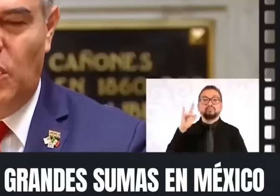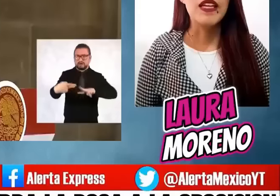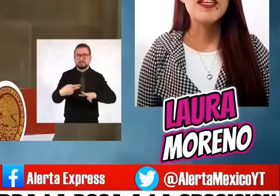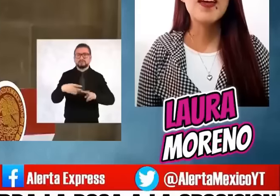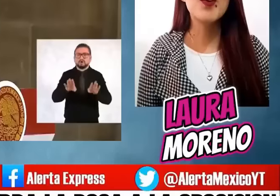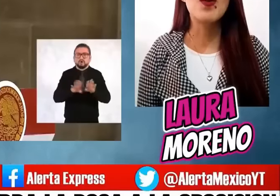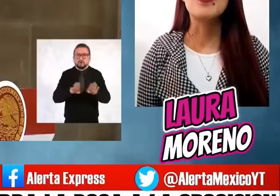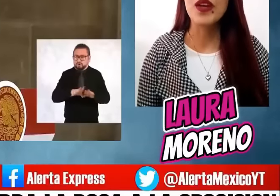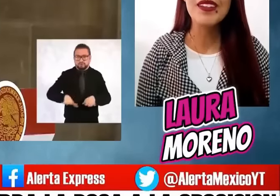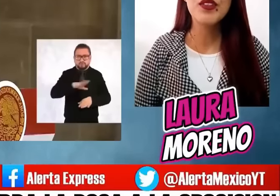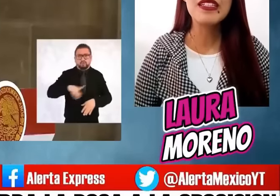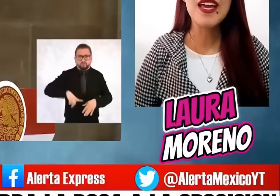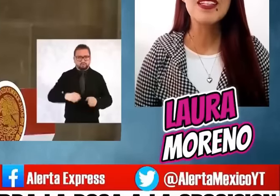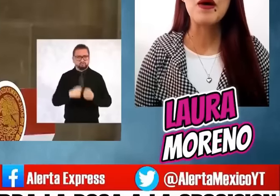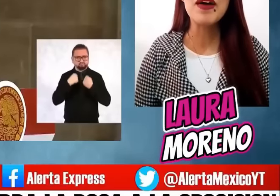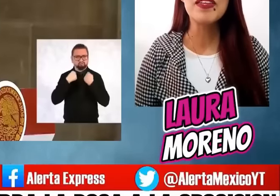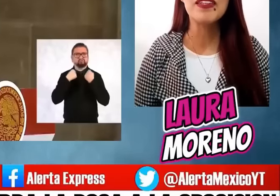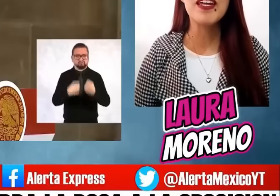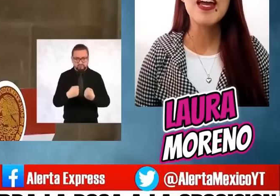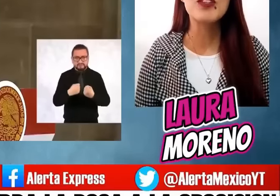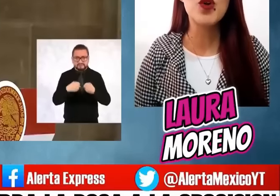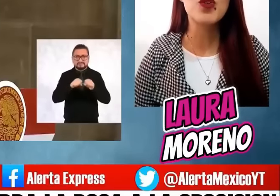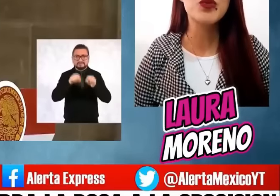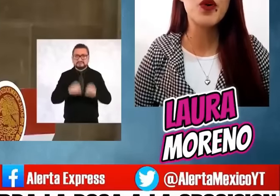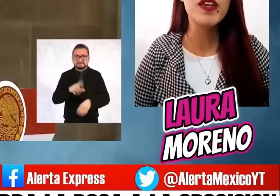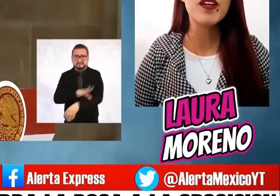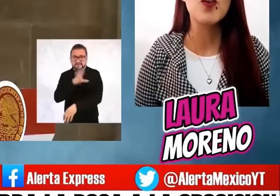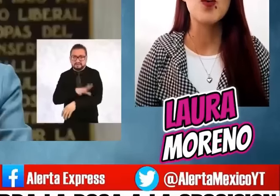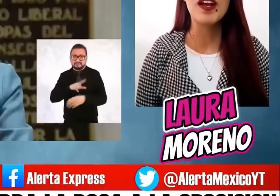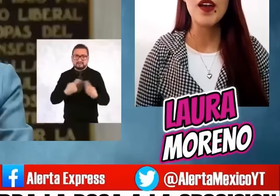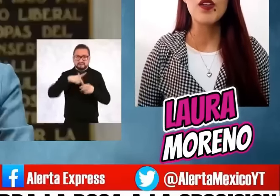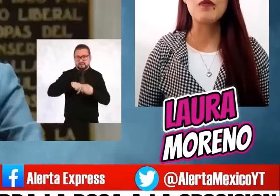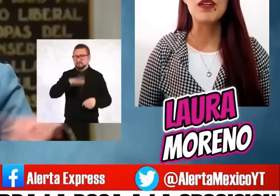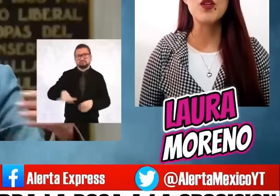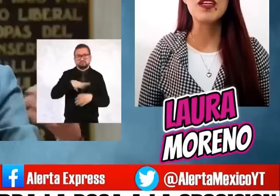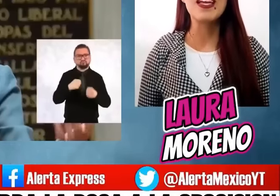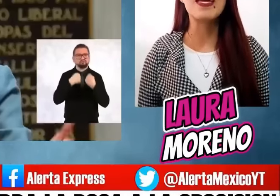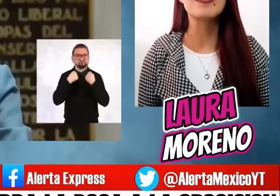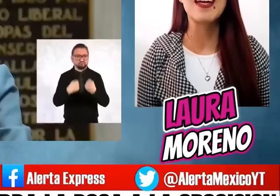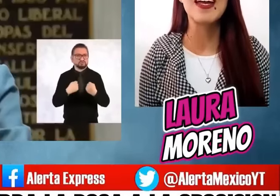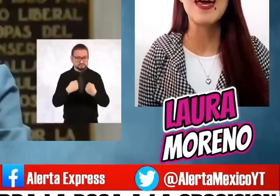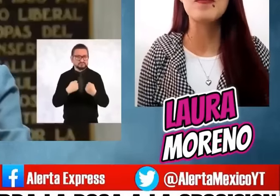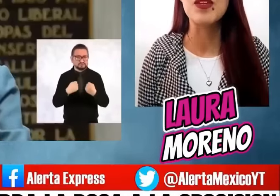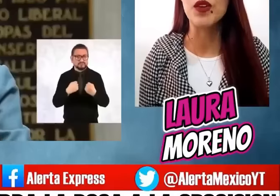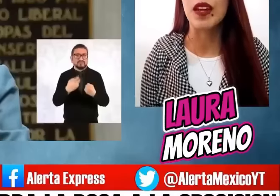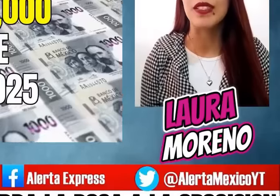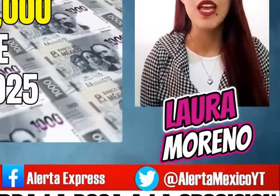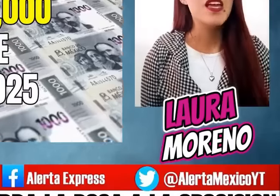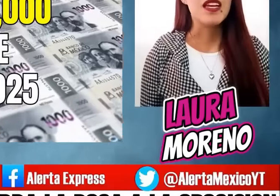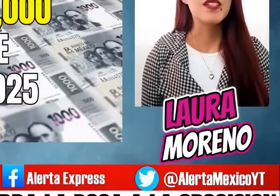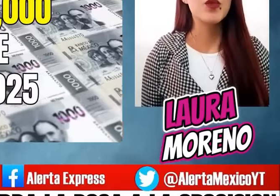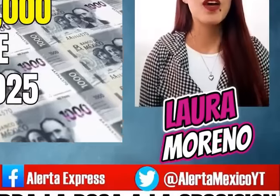número. Y siguiendo con las buenas noticias, la mandataria y todo su gobierno lograron inversiones extranjeras